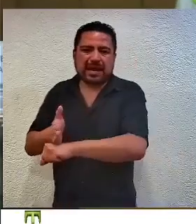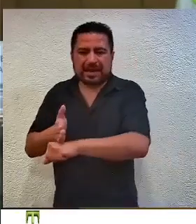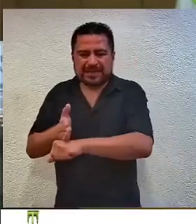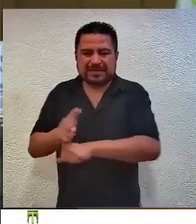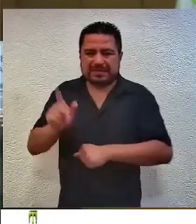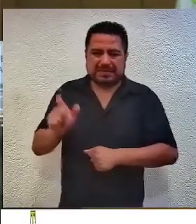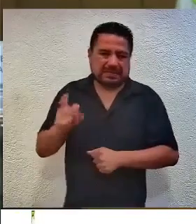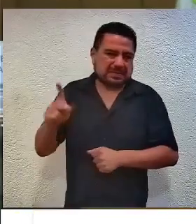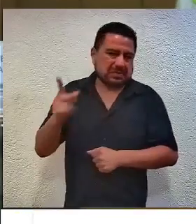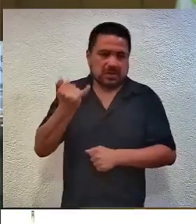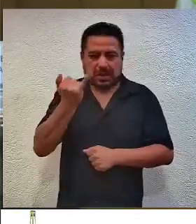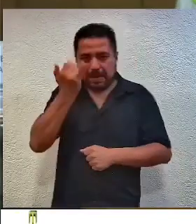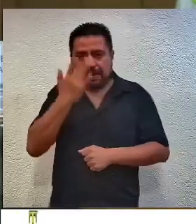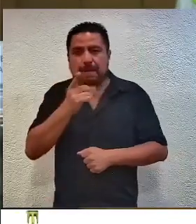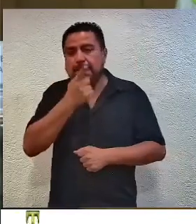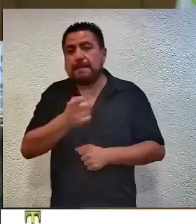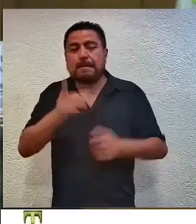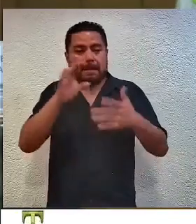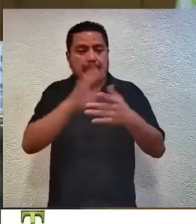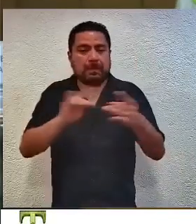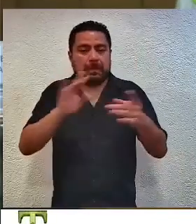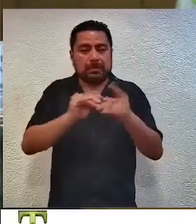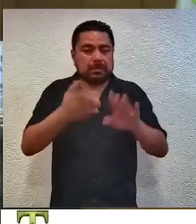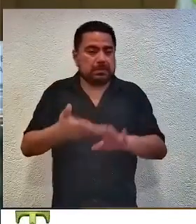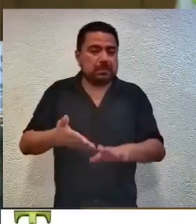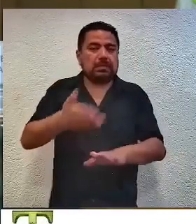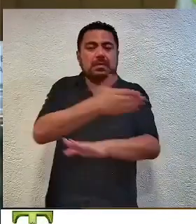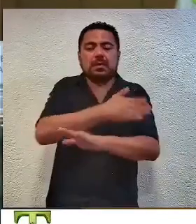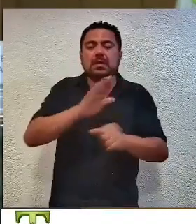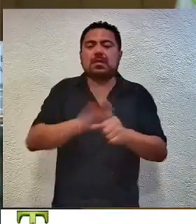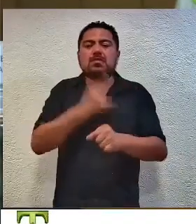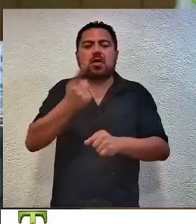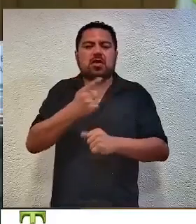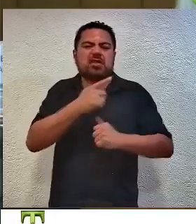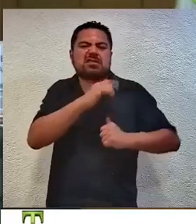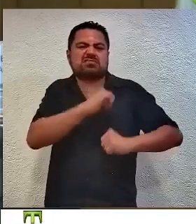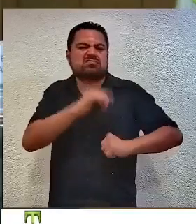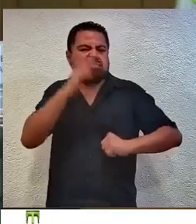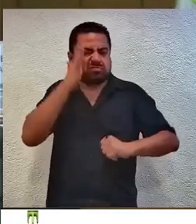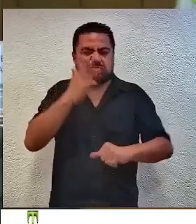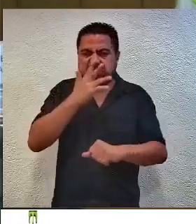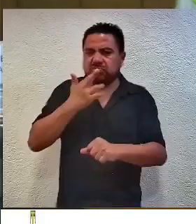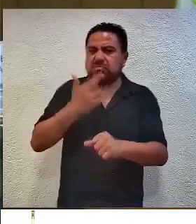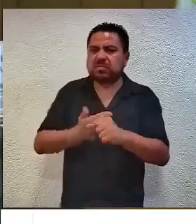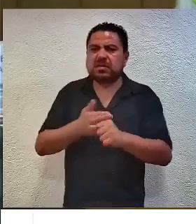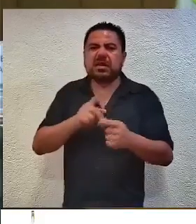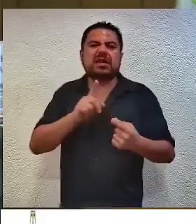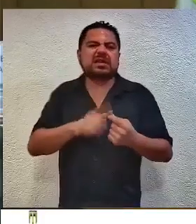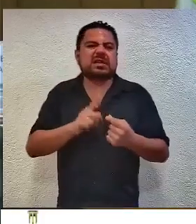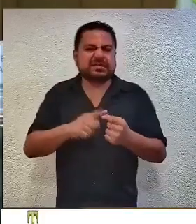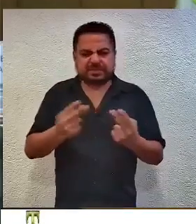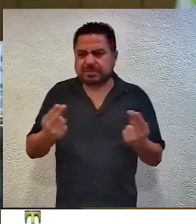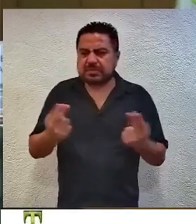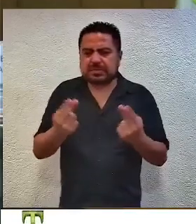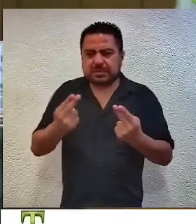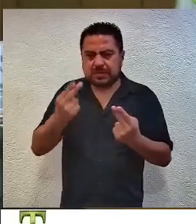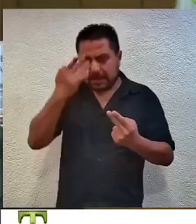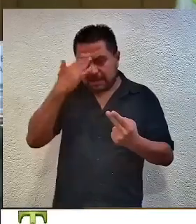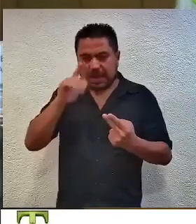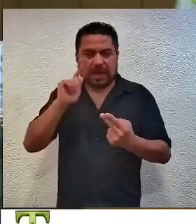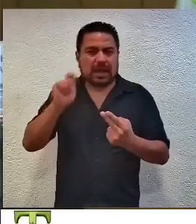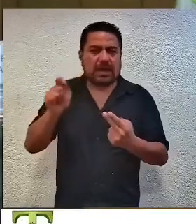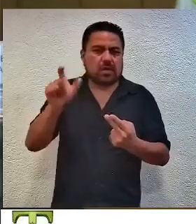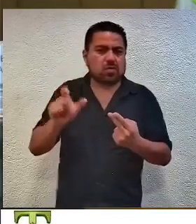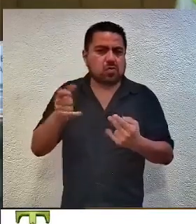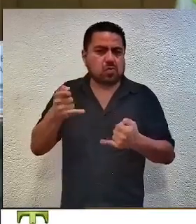disciplinario. Y señala que lo anterior, porque la competencia de la autoridad es un requisito esencial para la validez jurídica